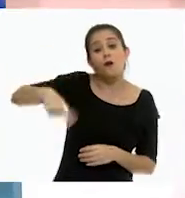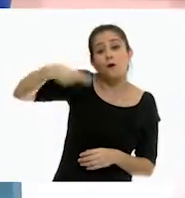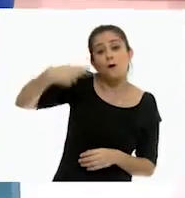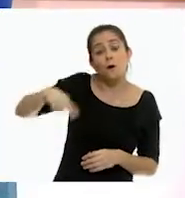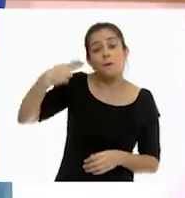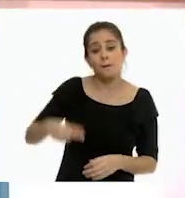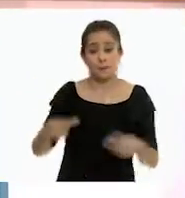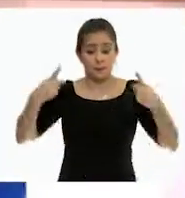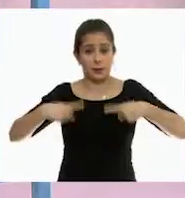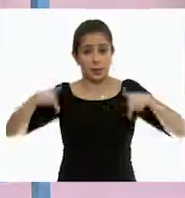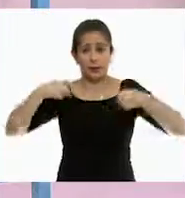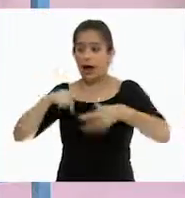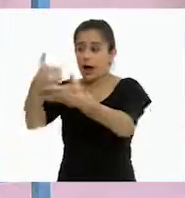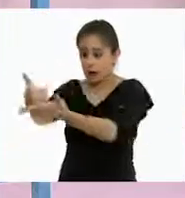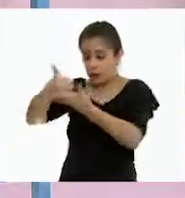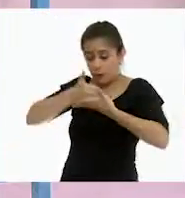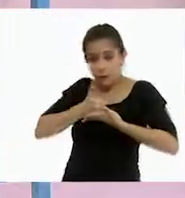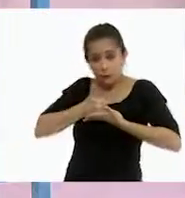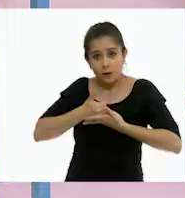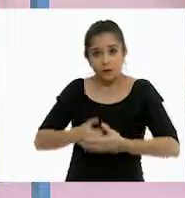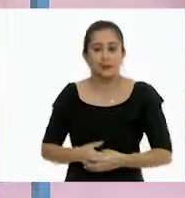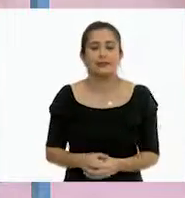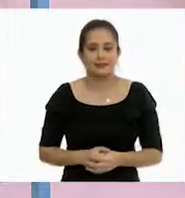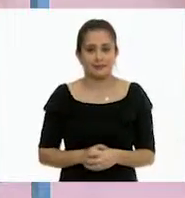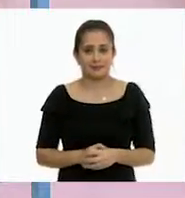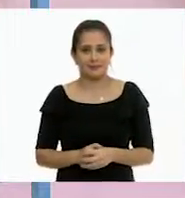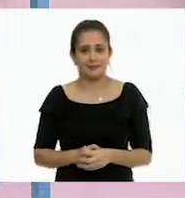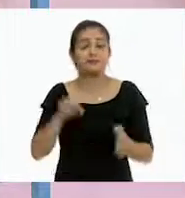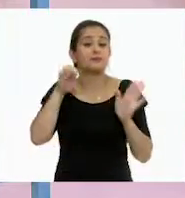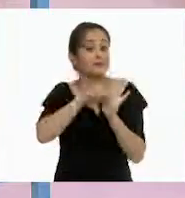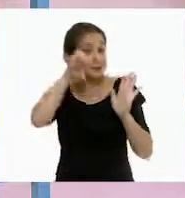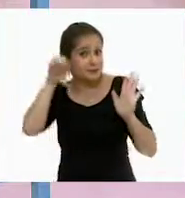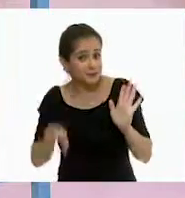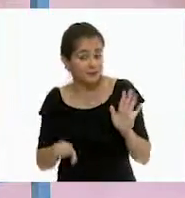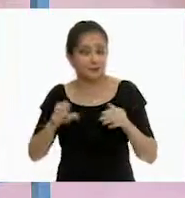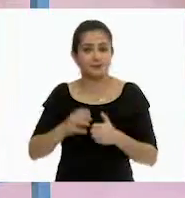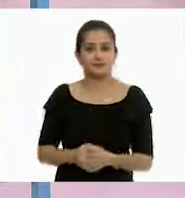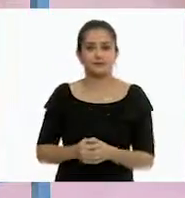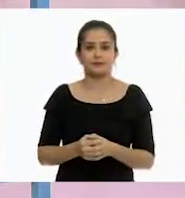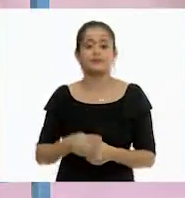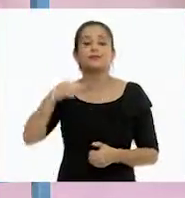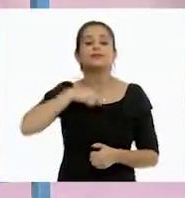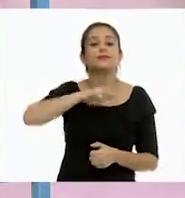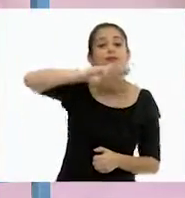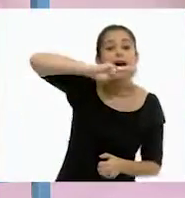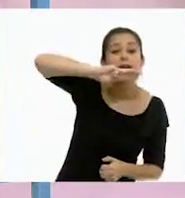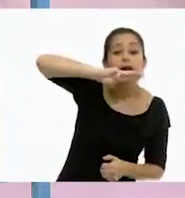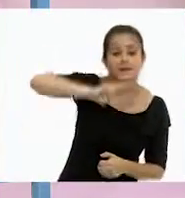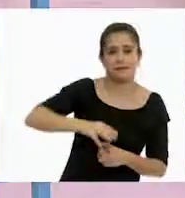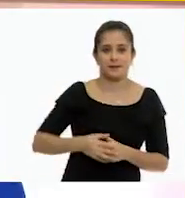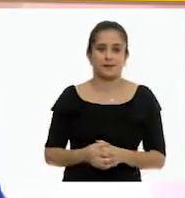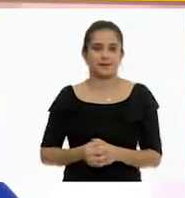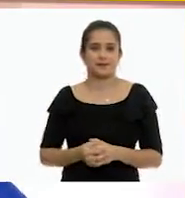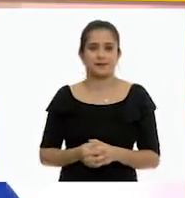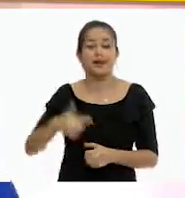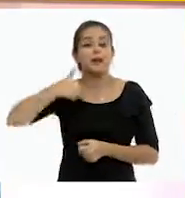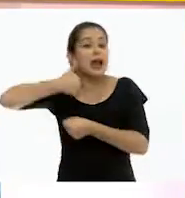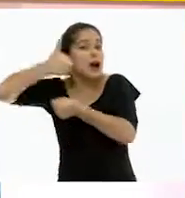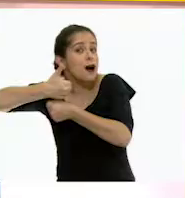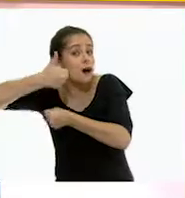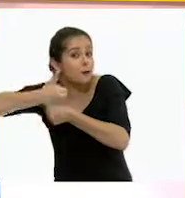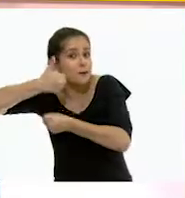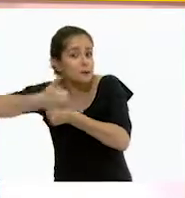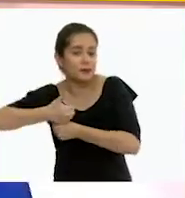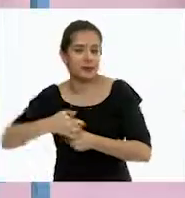Nombres de... Personas que nos ayudan. Por ejemplo... Mi mamá. Mi